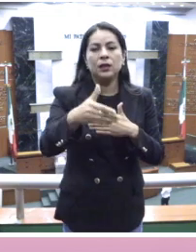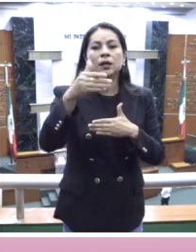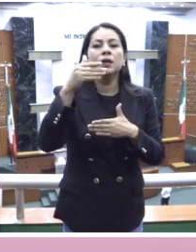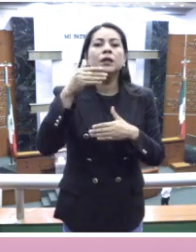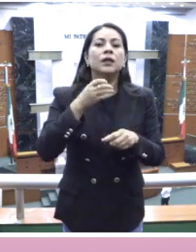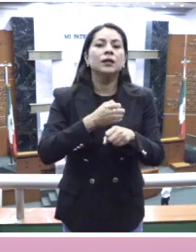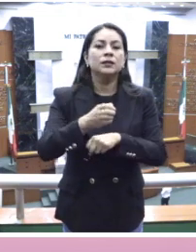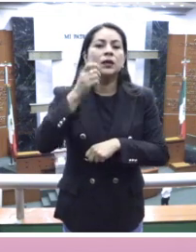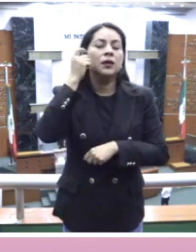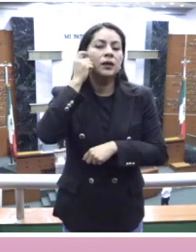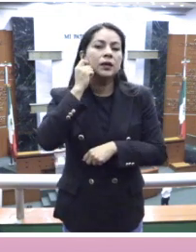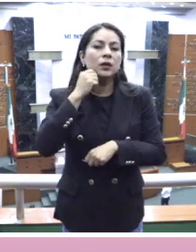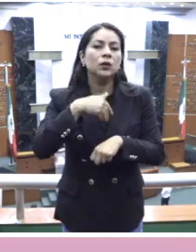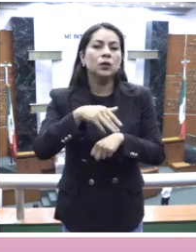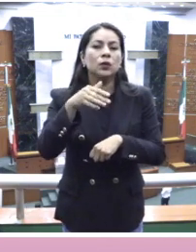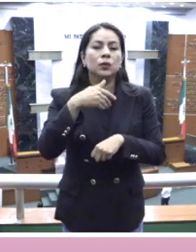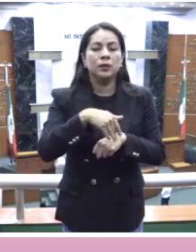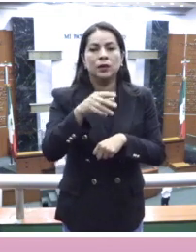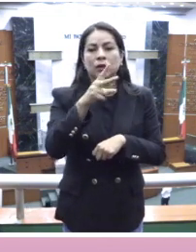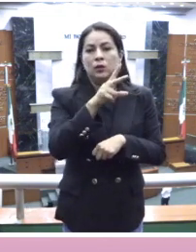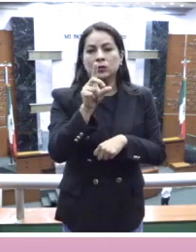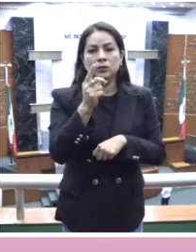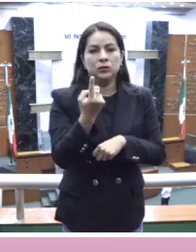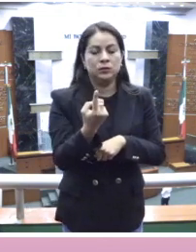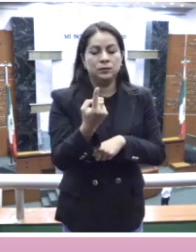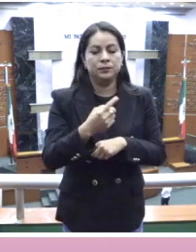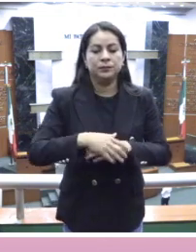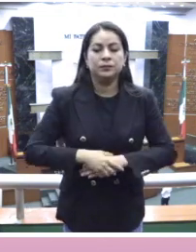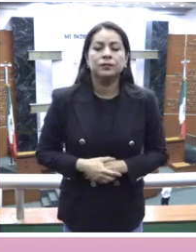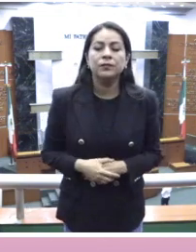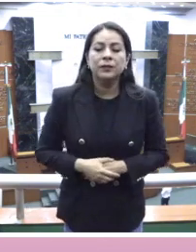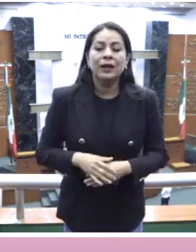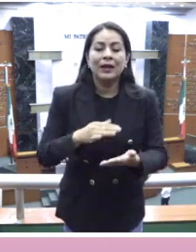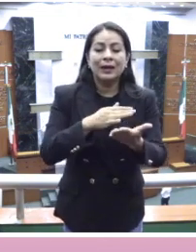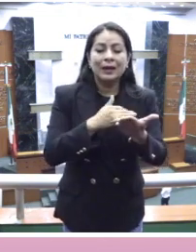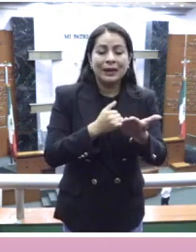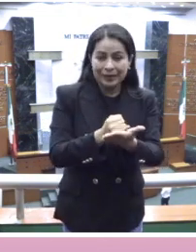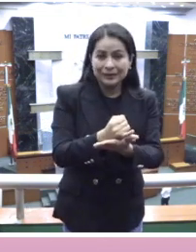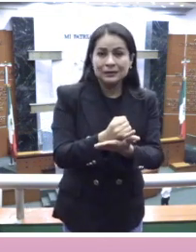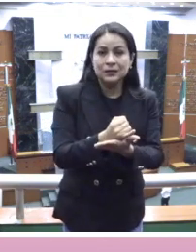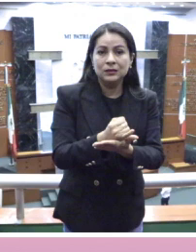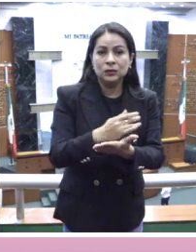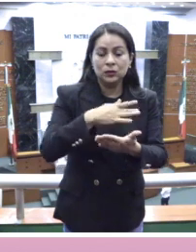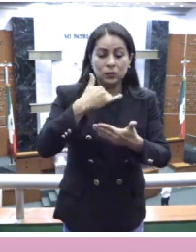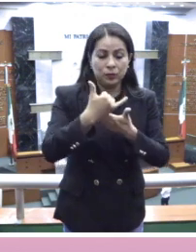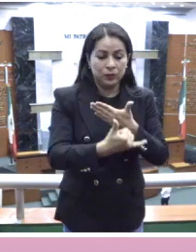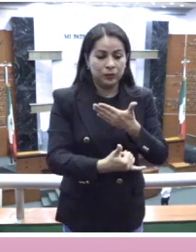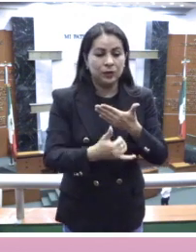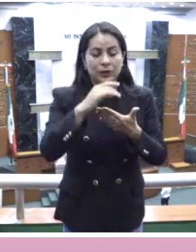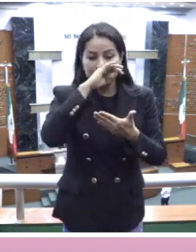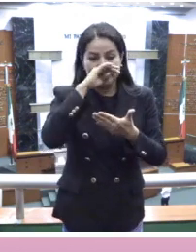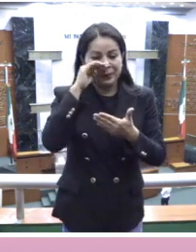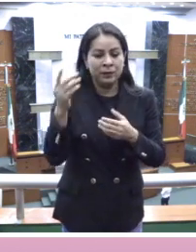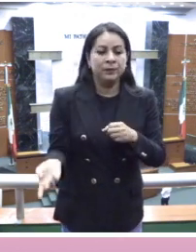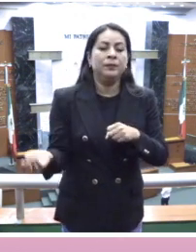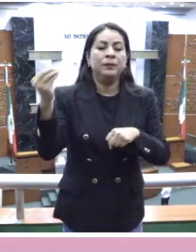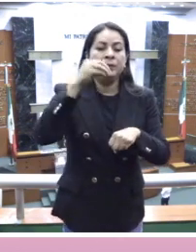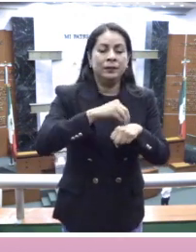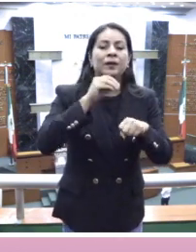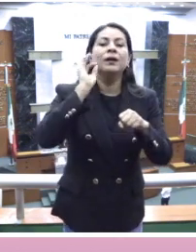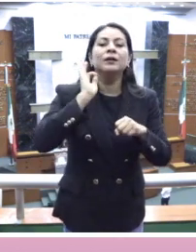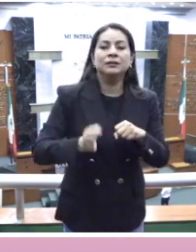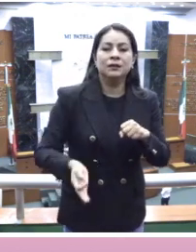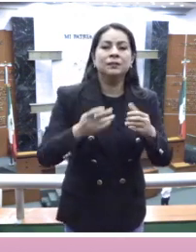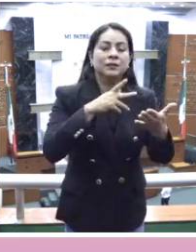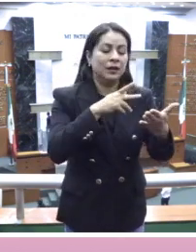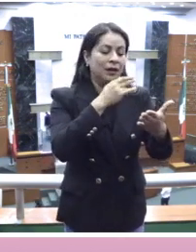Legislativo del Estado de Guerrero, número 231. El dictamen con proyecto de decreto por el cual se aprueba